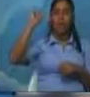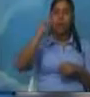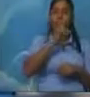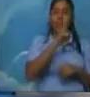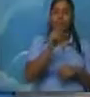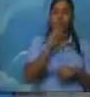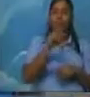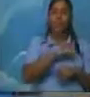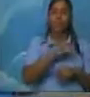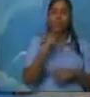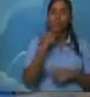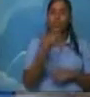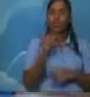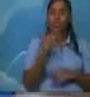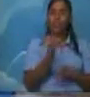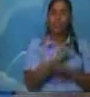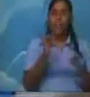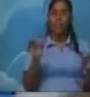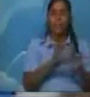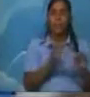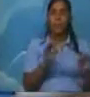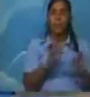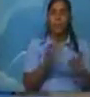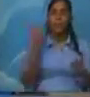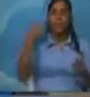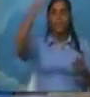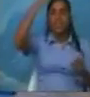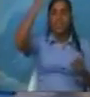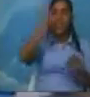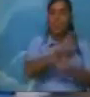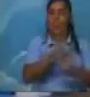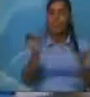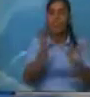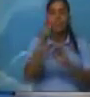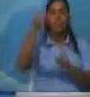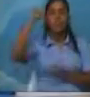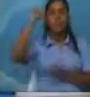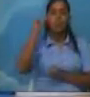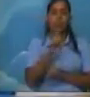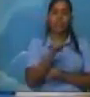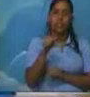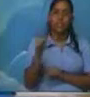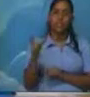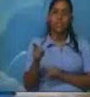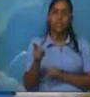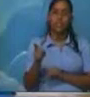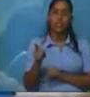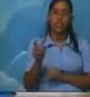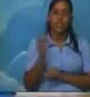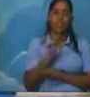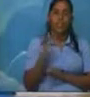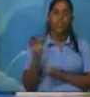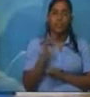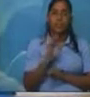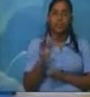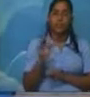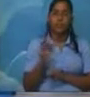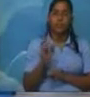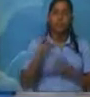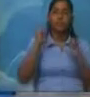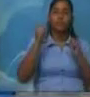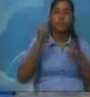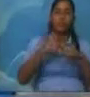los feos esos Reyes feos que pasaron nadie se acuerda de esos Reyes ah